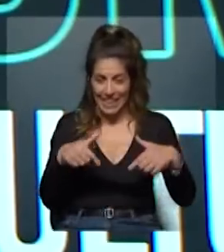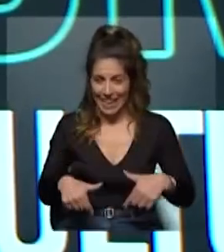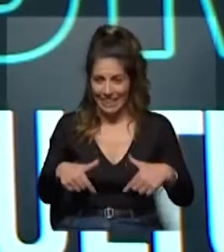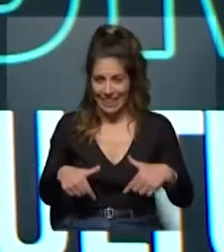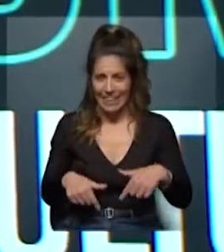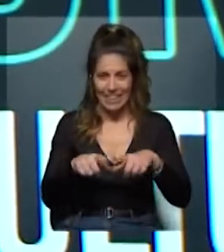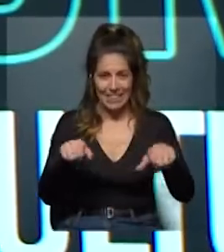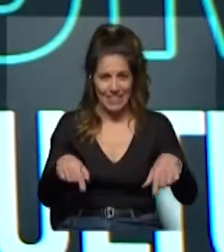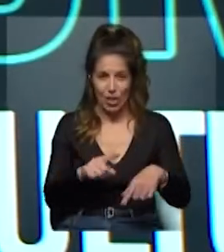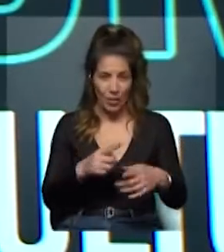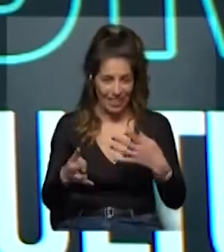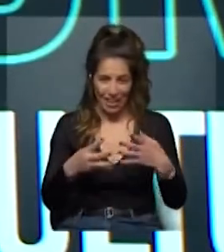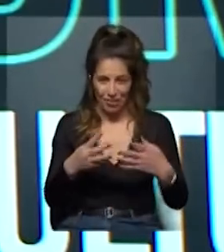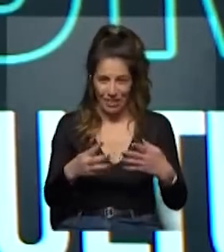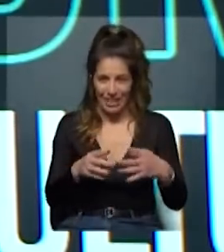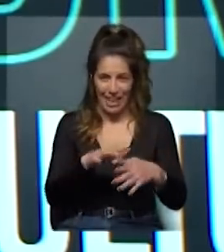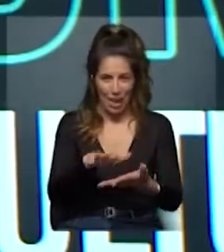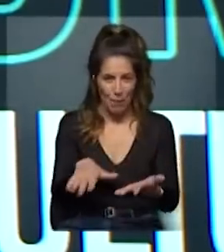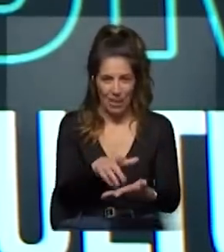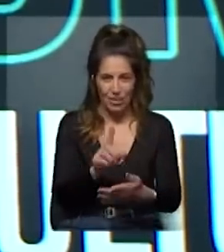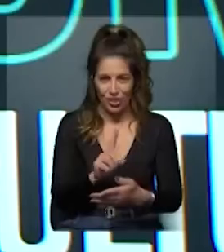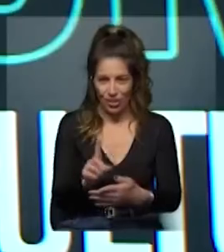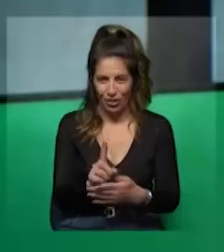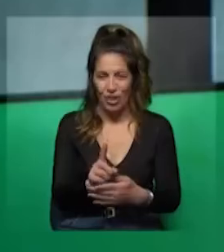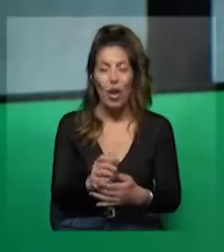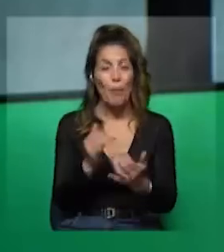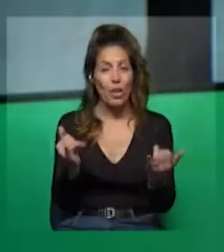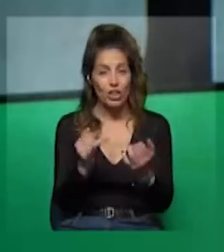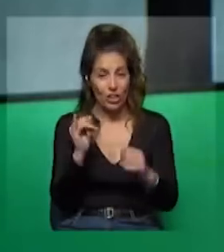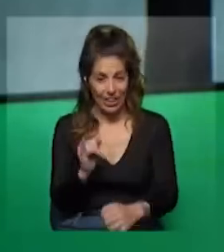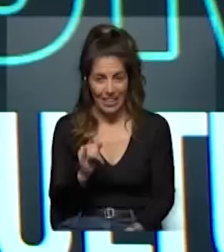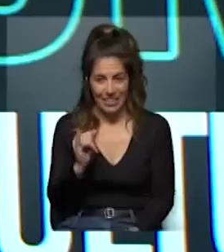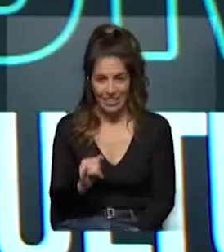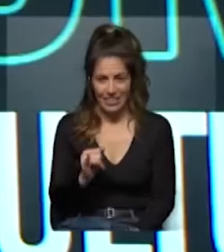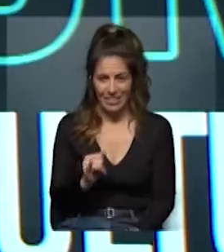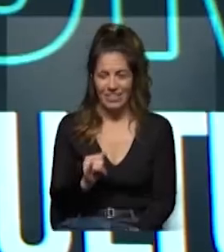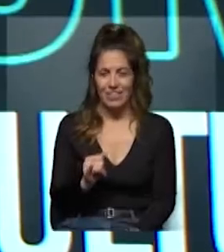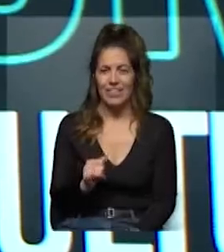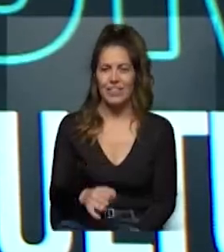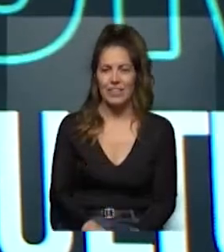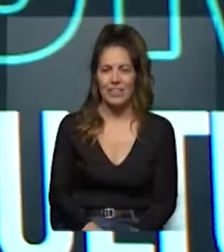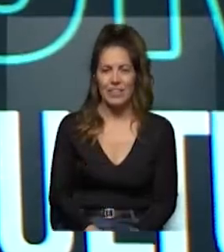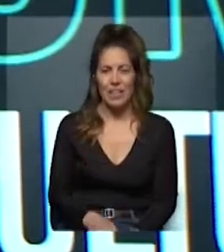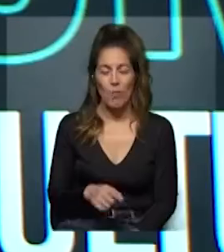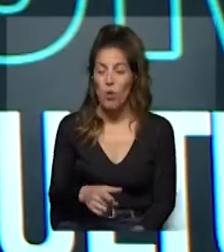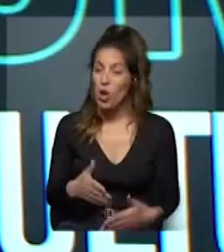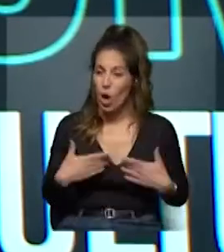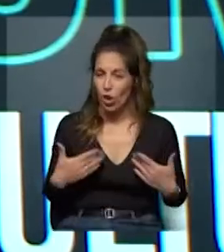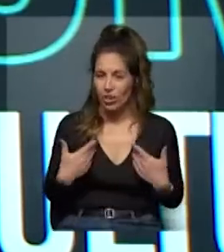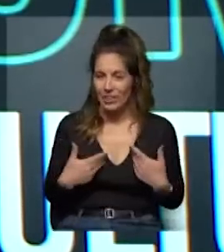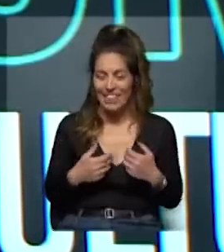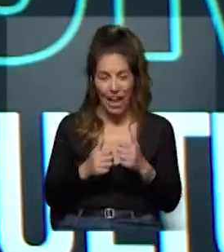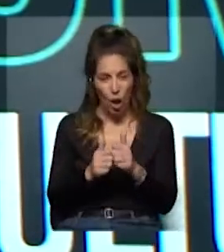explorada de la intendencia no es de la feria el espacio por estos días Sí por estos días Sí obvio este y estoy muy muy contenta de